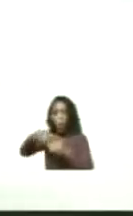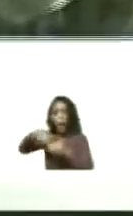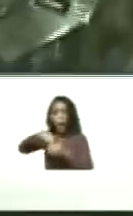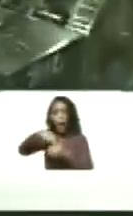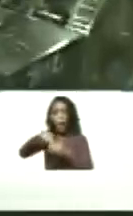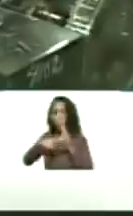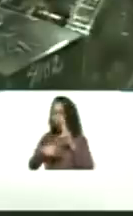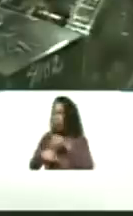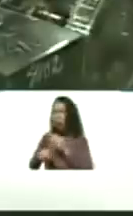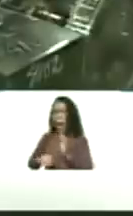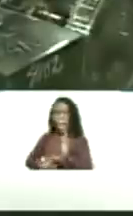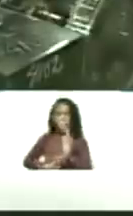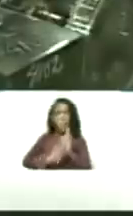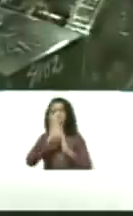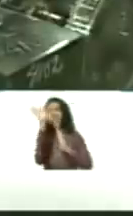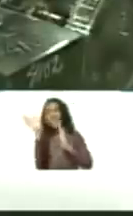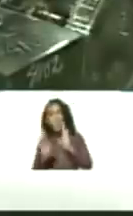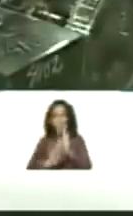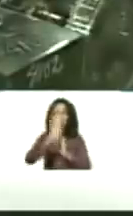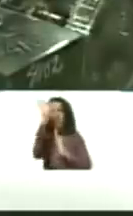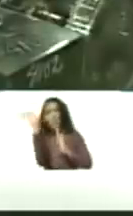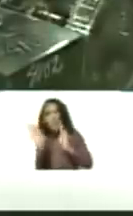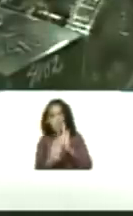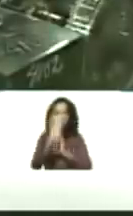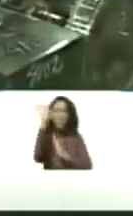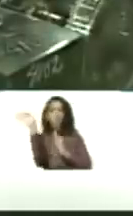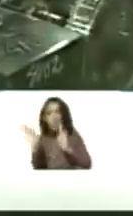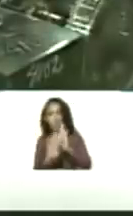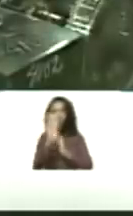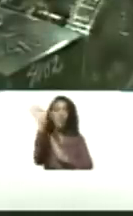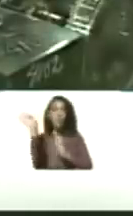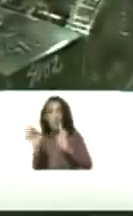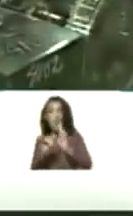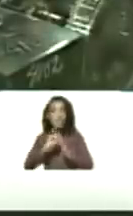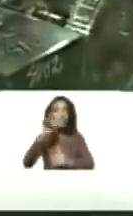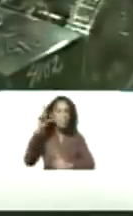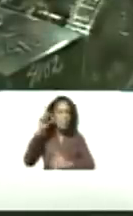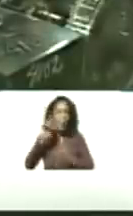está saliendo pero un borbotón de agua.